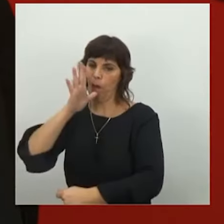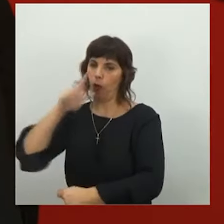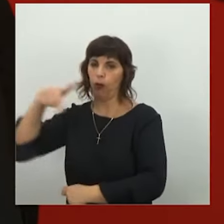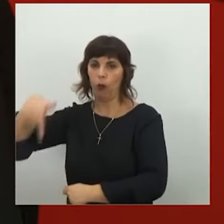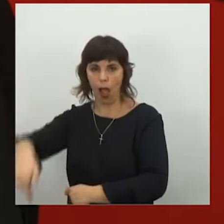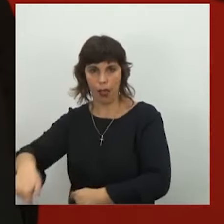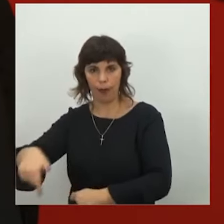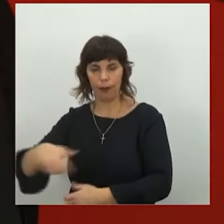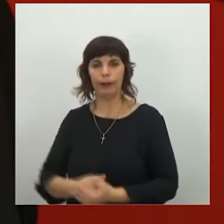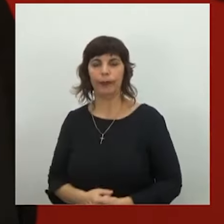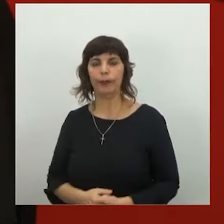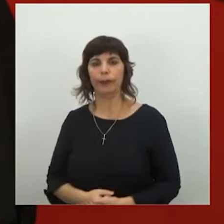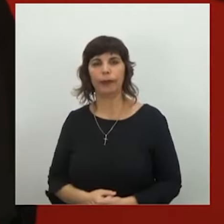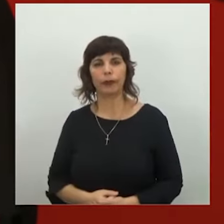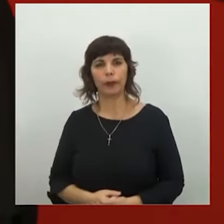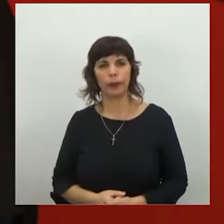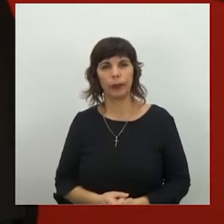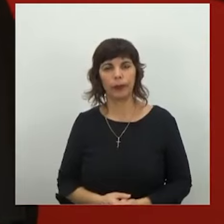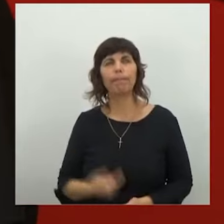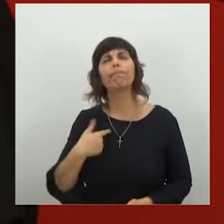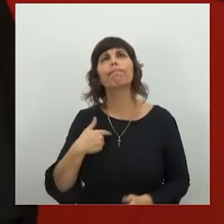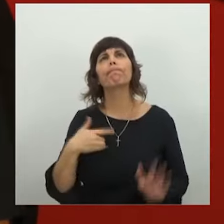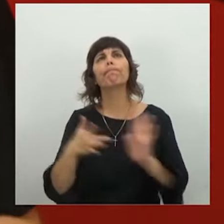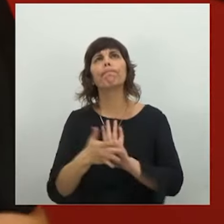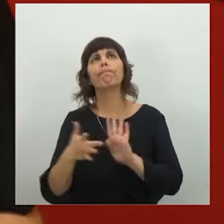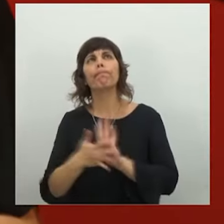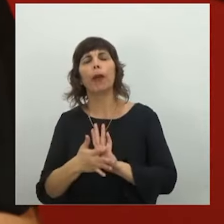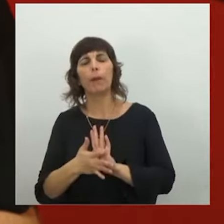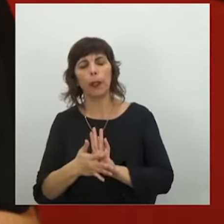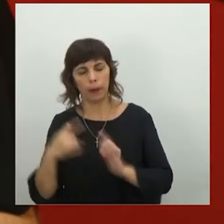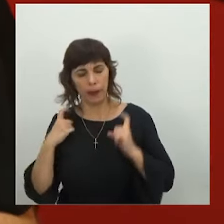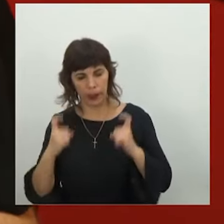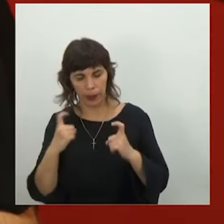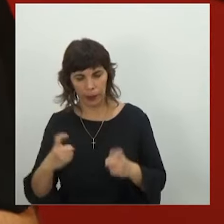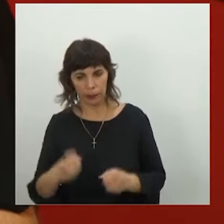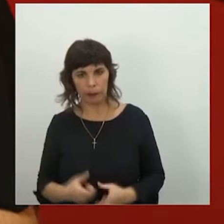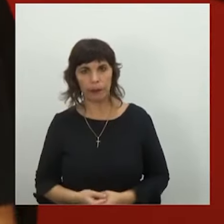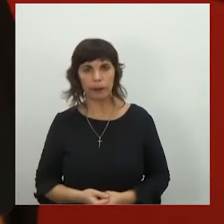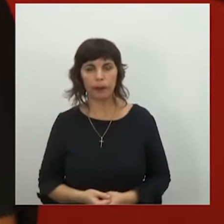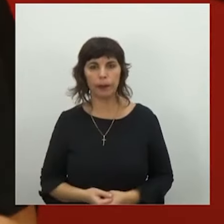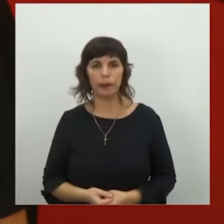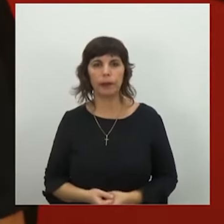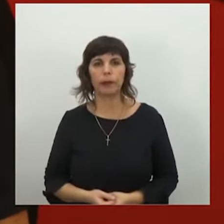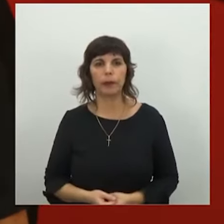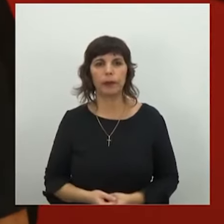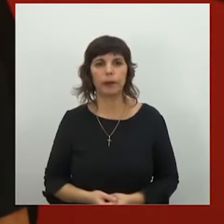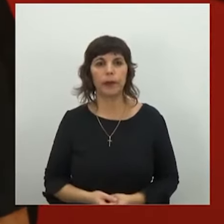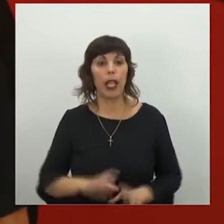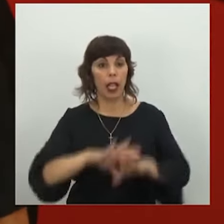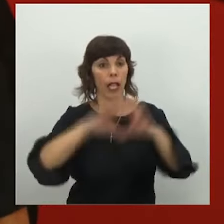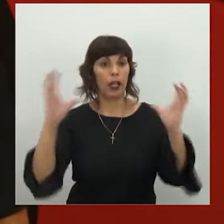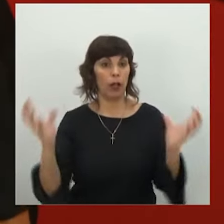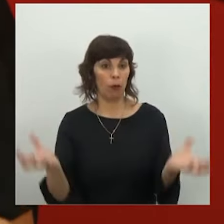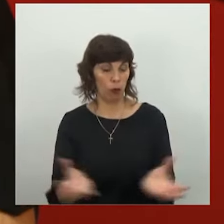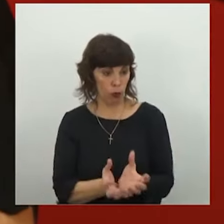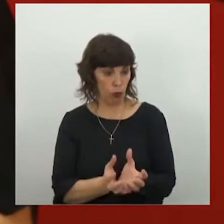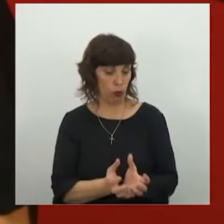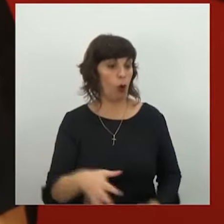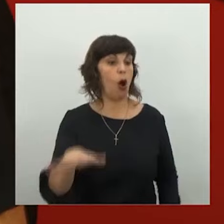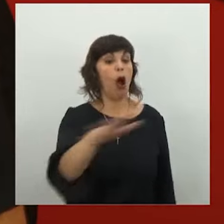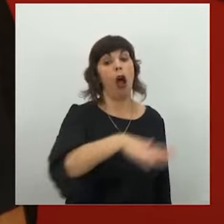El pozo, o vamos a ver si puedo explicarlo de alguna forma. A ver, hay lugares en el mundo donde